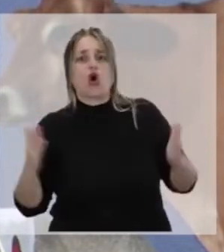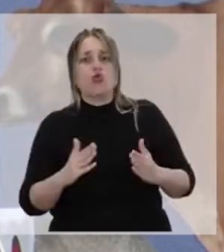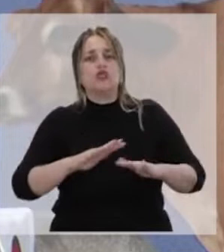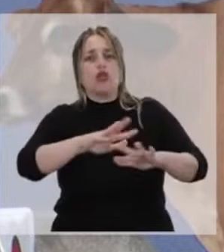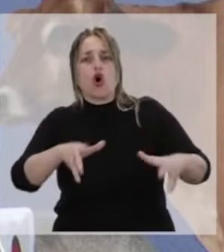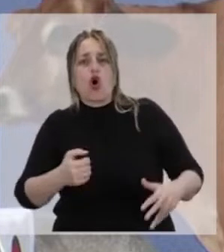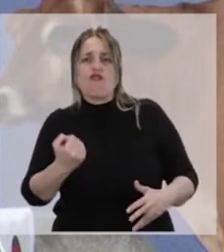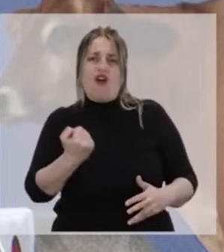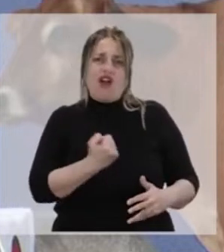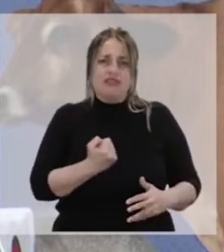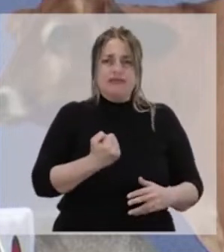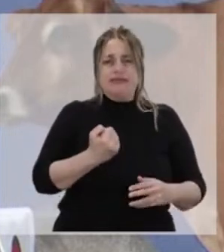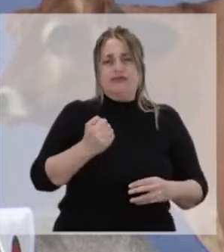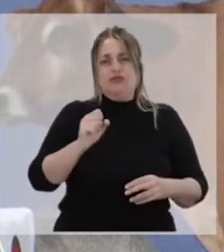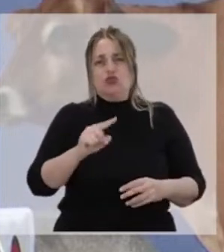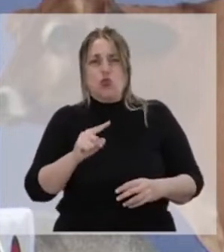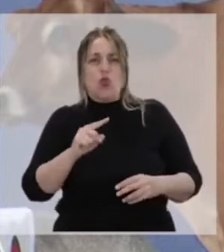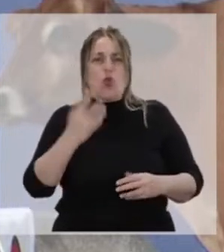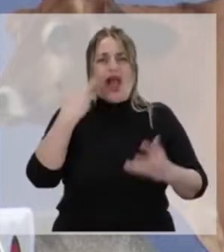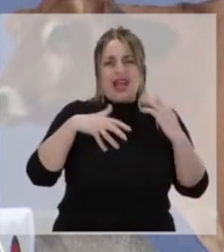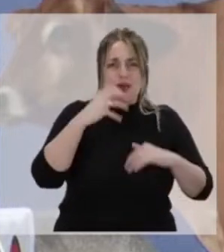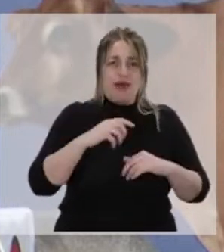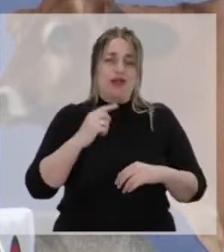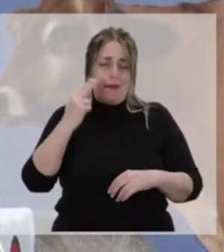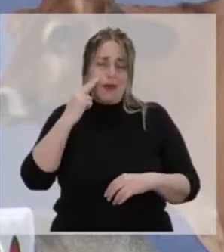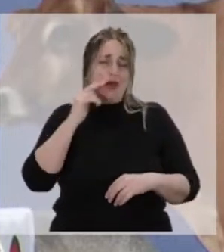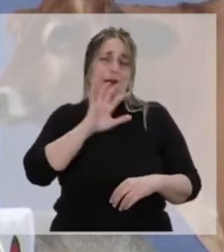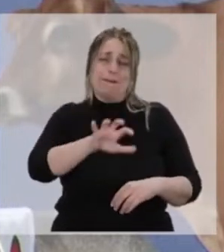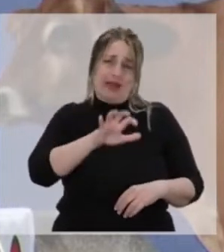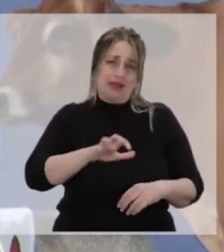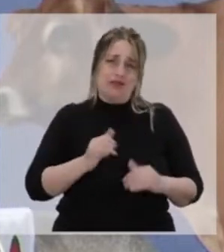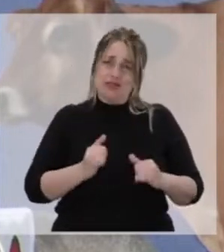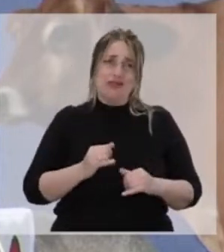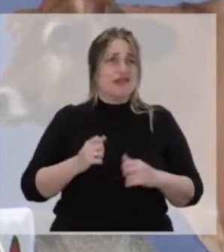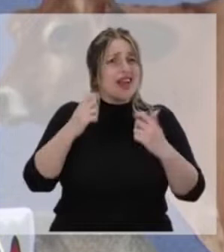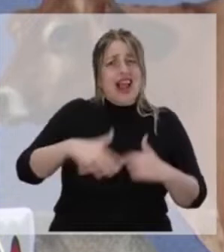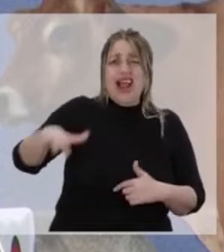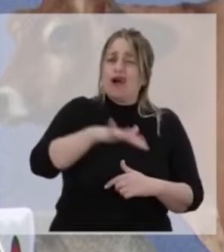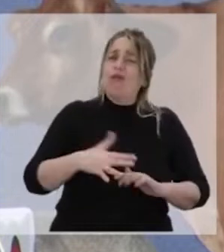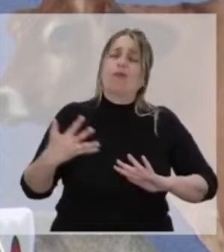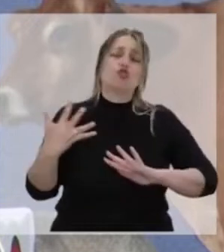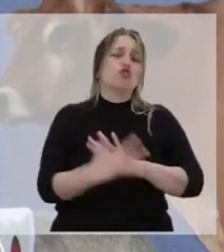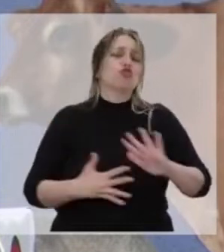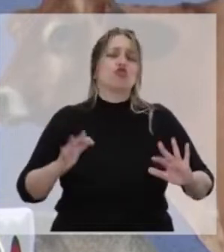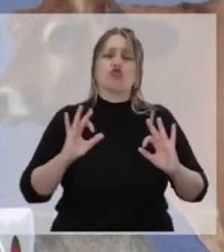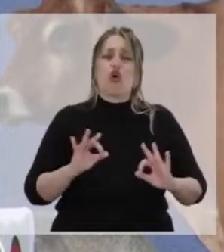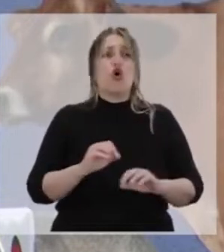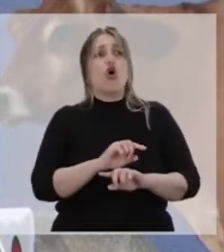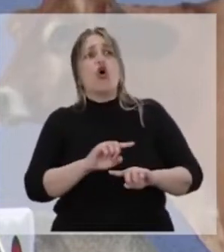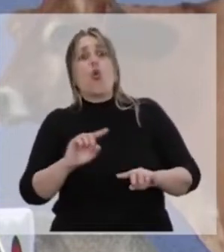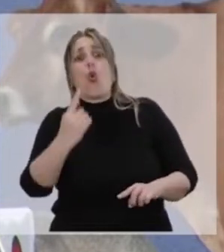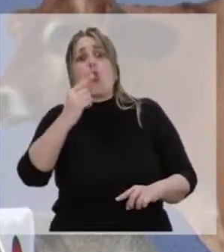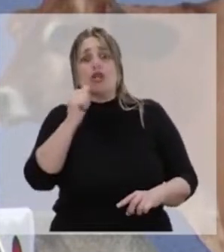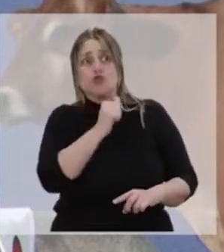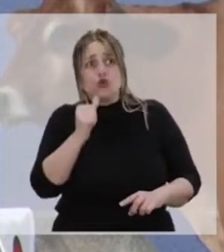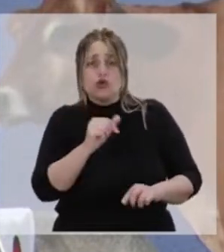cierto que seguimos con los problemas los perros no hay lugar de campaña que no haya problema con los perros y es cierto que no